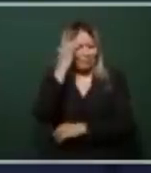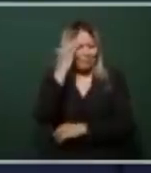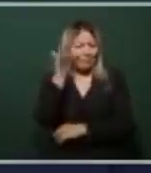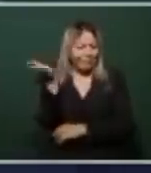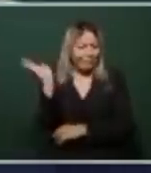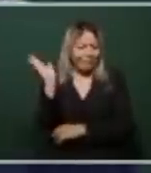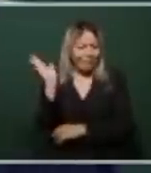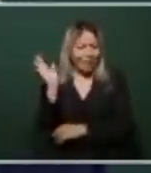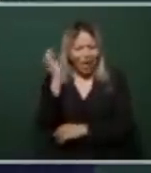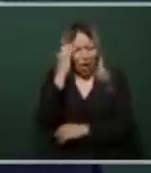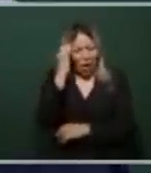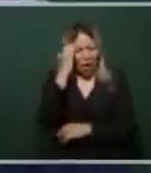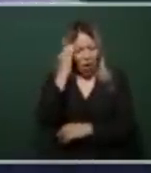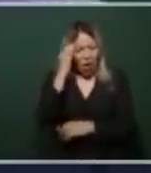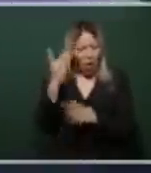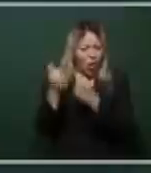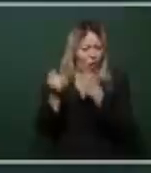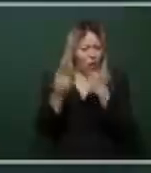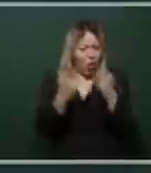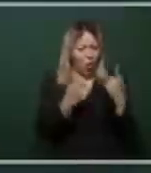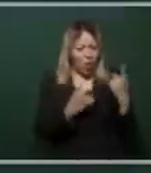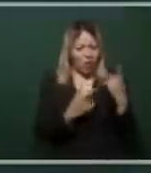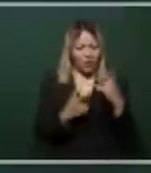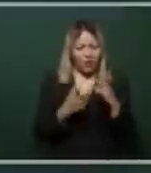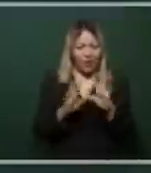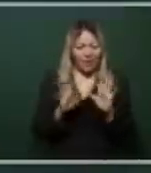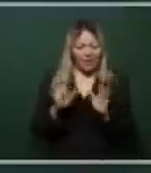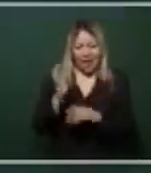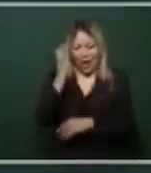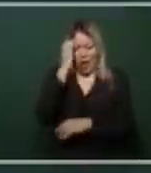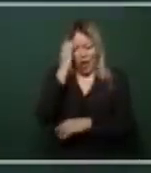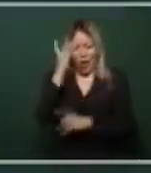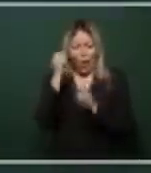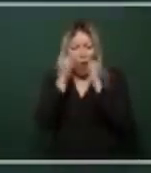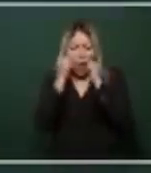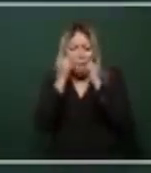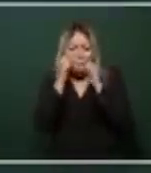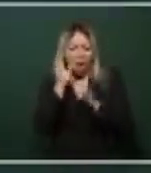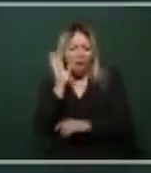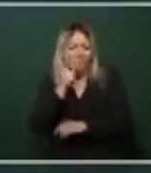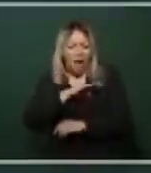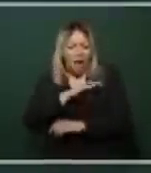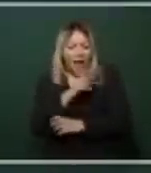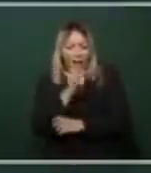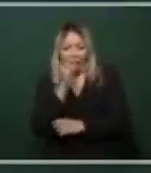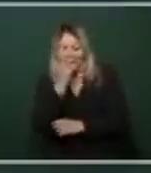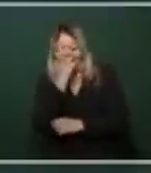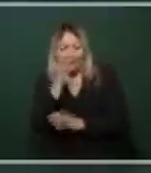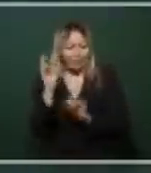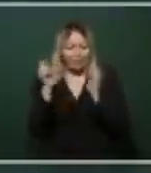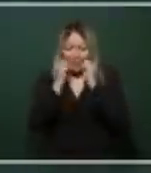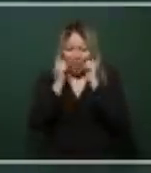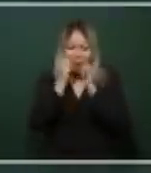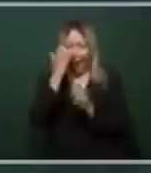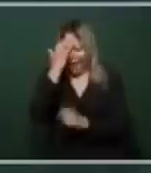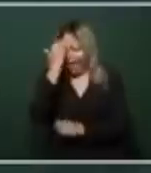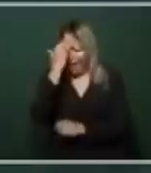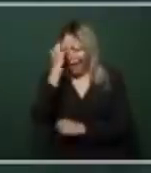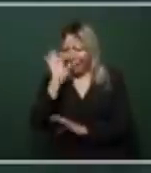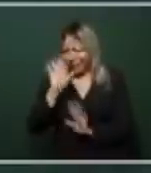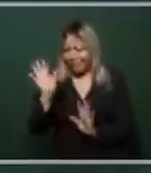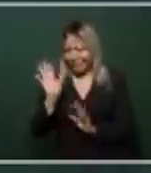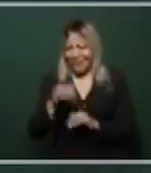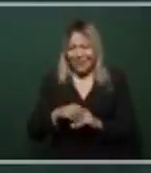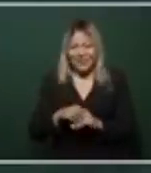Te conozco, bacalao, aunque vengas disfrazado. El primer mandatario afirmó que hay sesgos